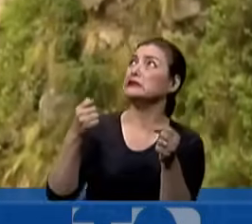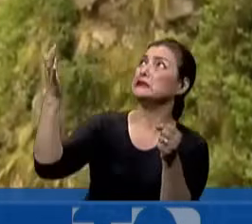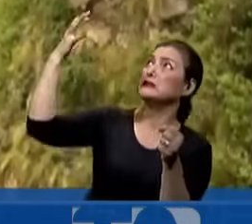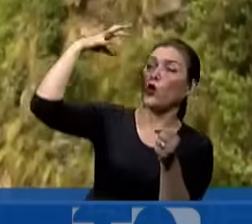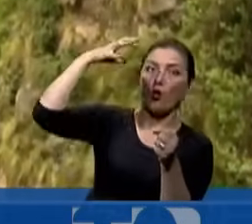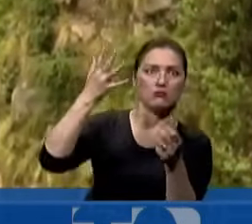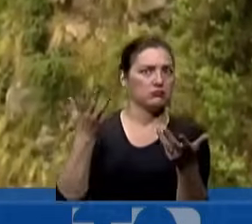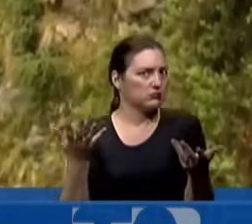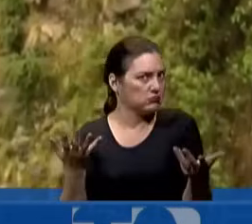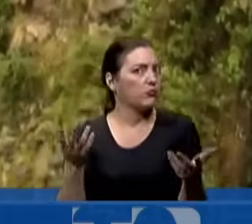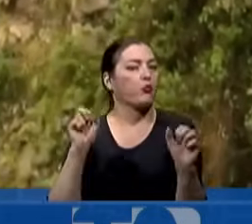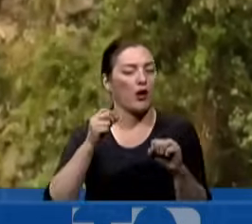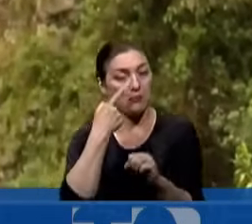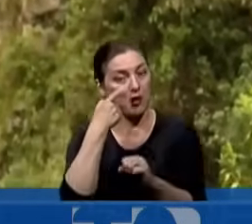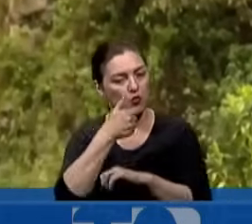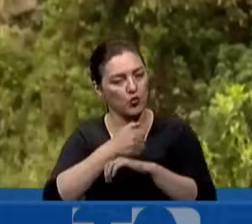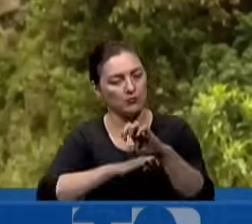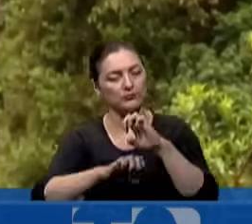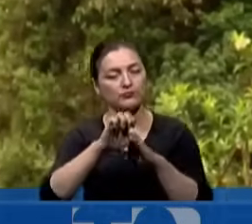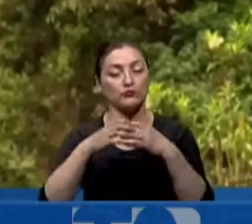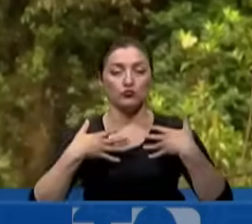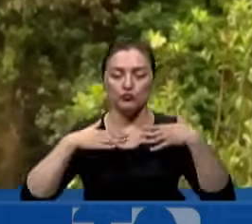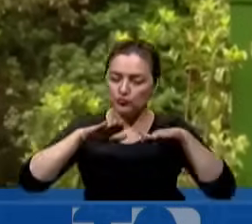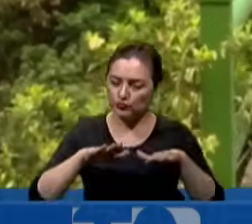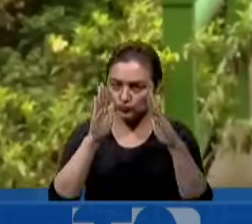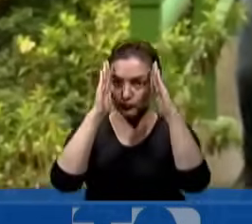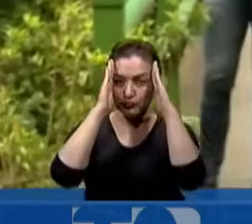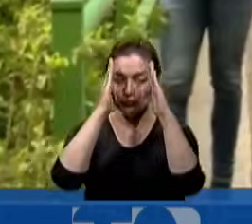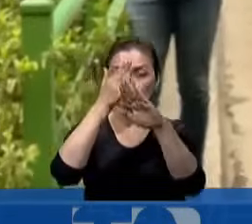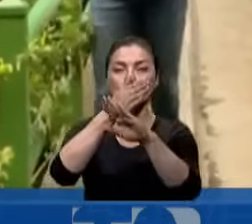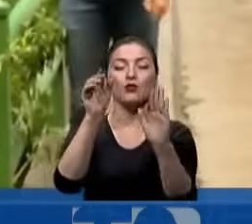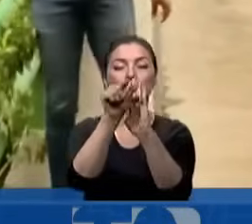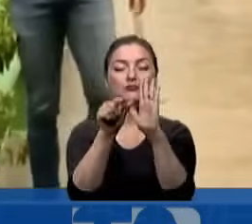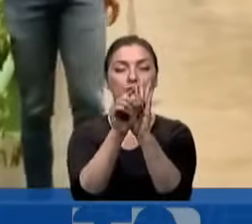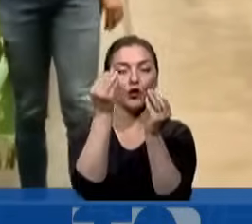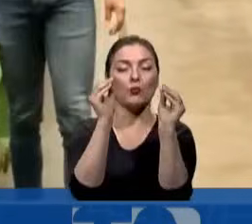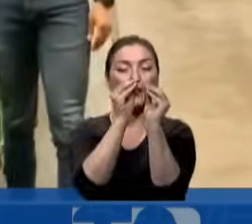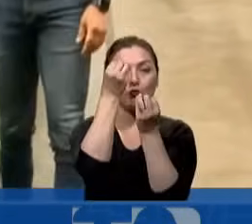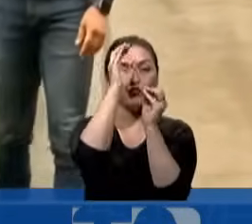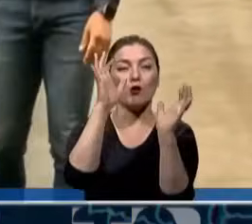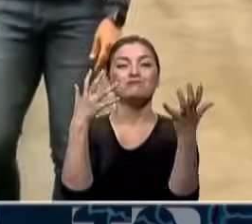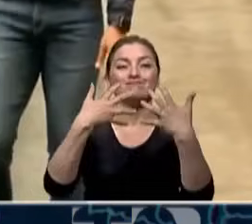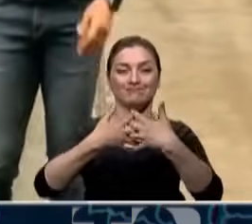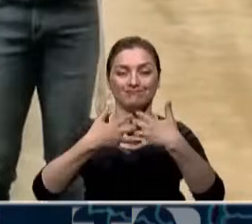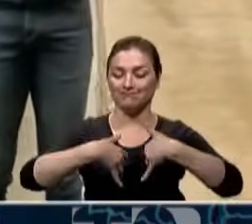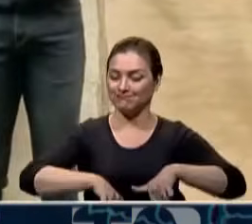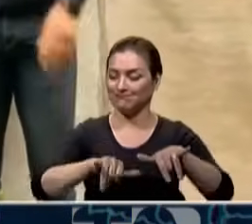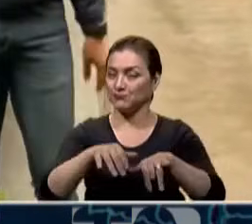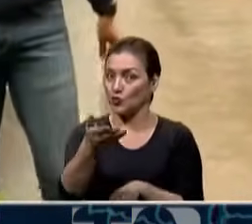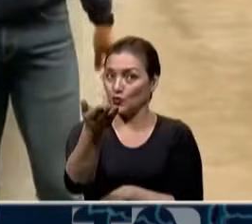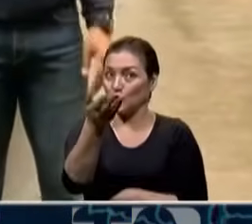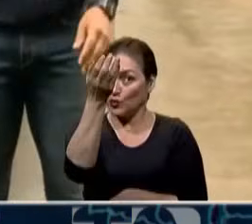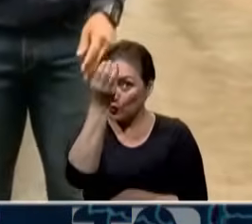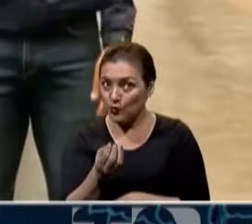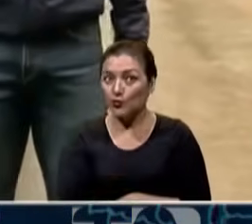que transiten por este sector. Nosotros estaremos atentos para contarles más detalles de nuestras próximas emisiones. Con esta información regreso a